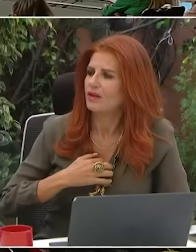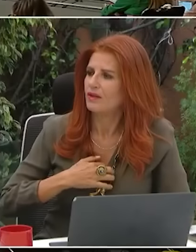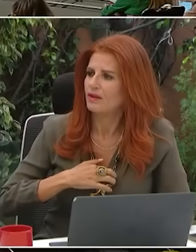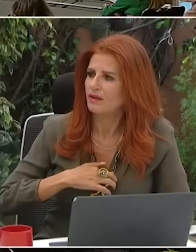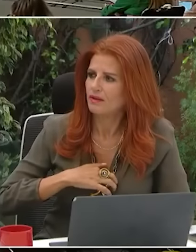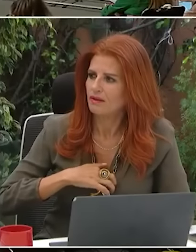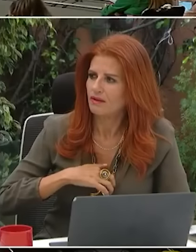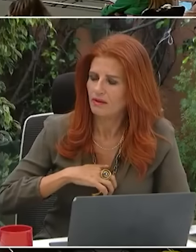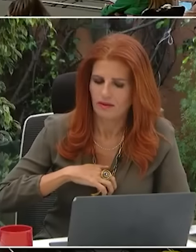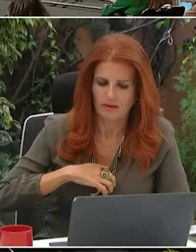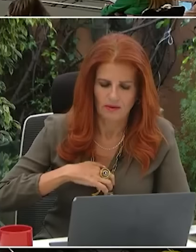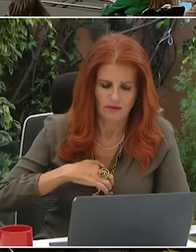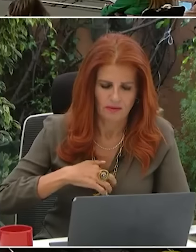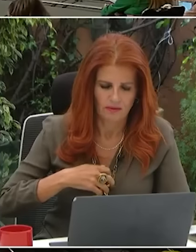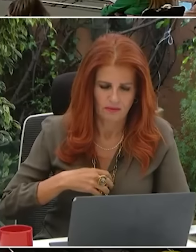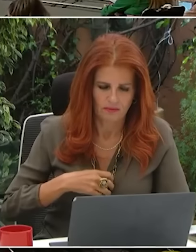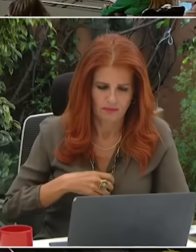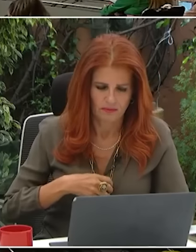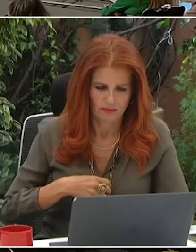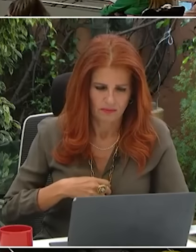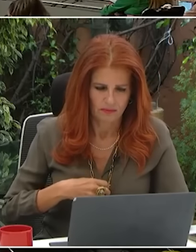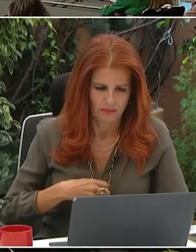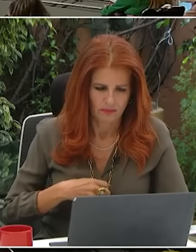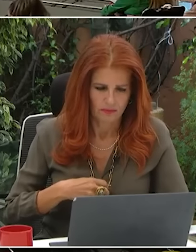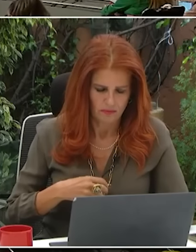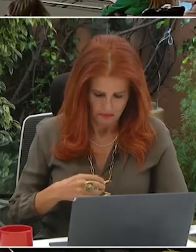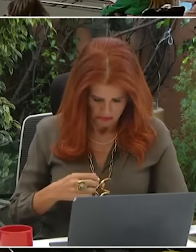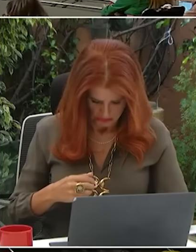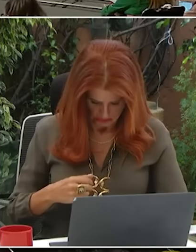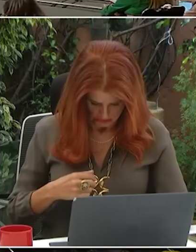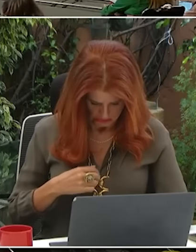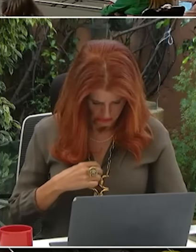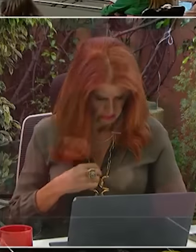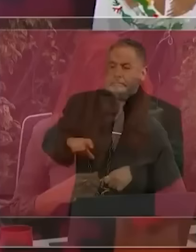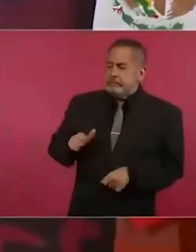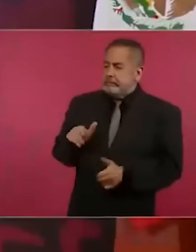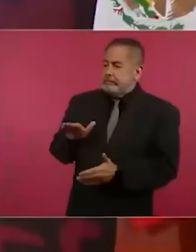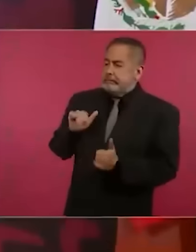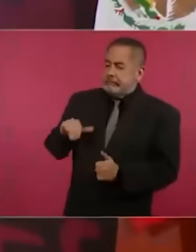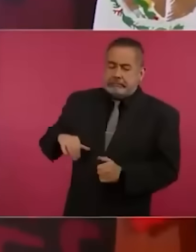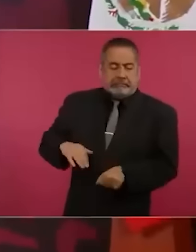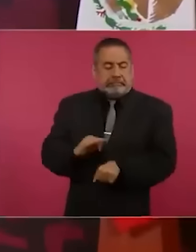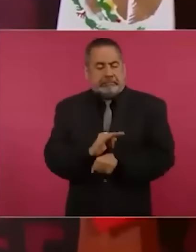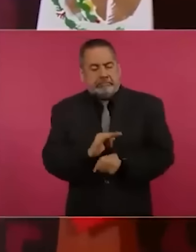que defienden intereses económicos es